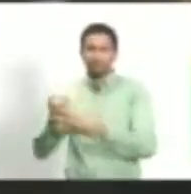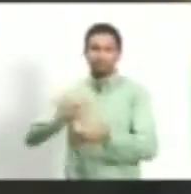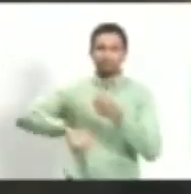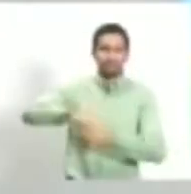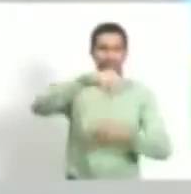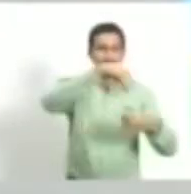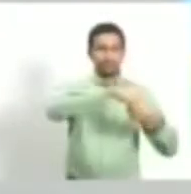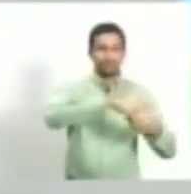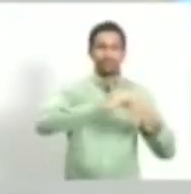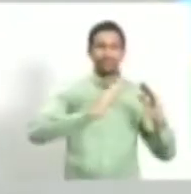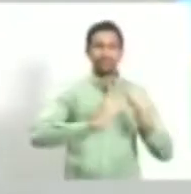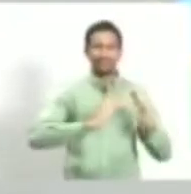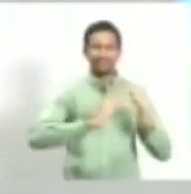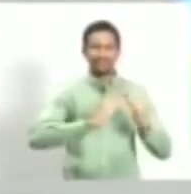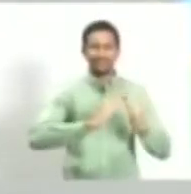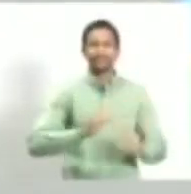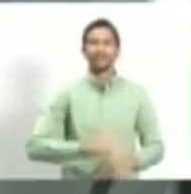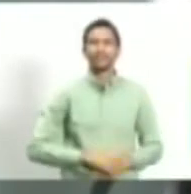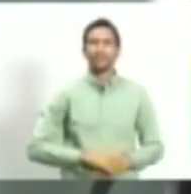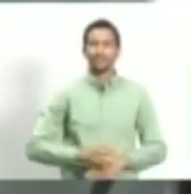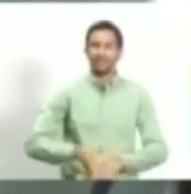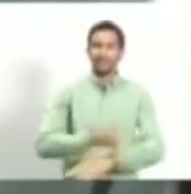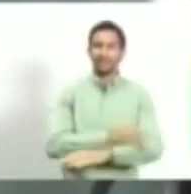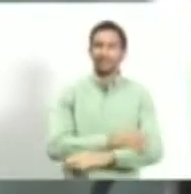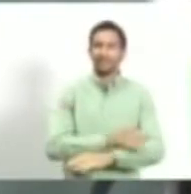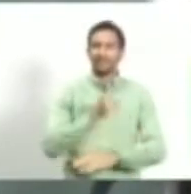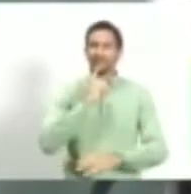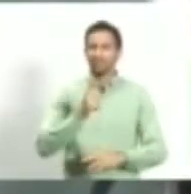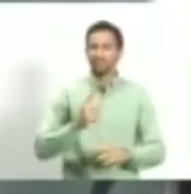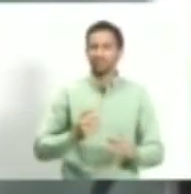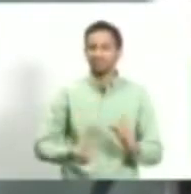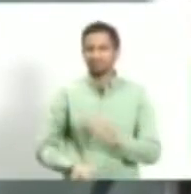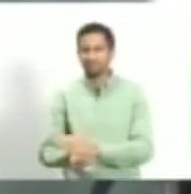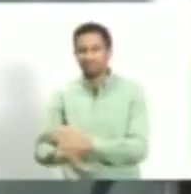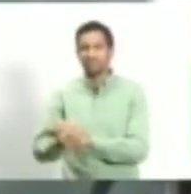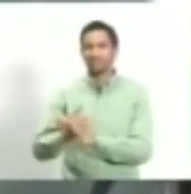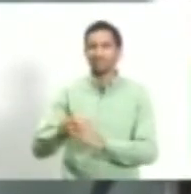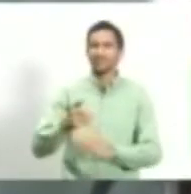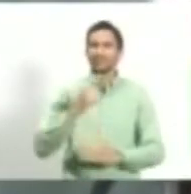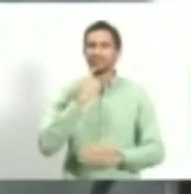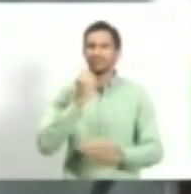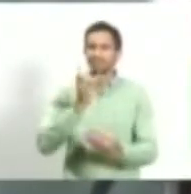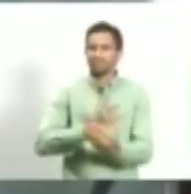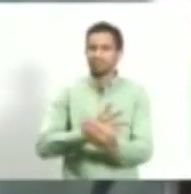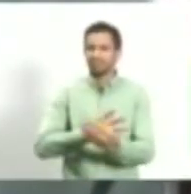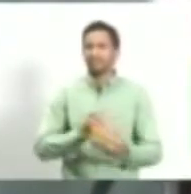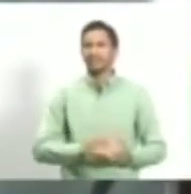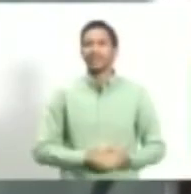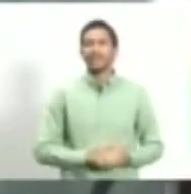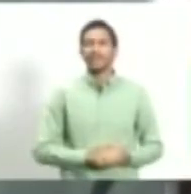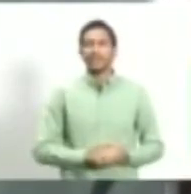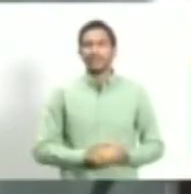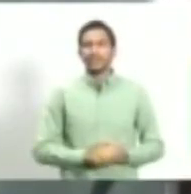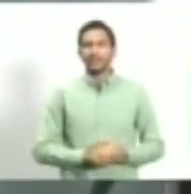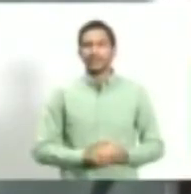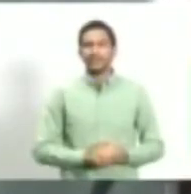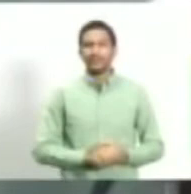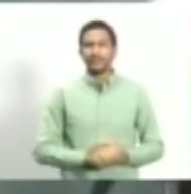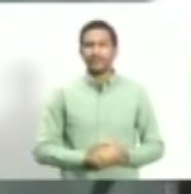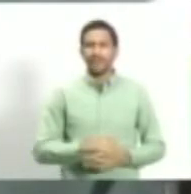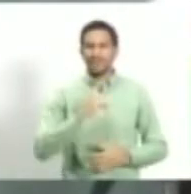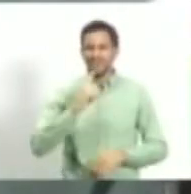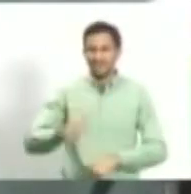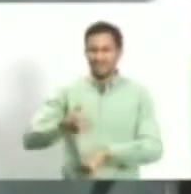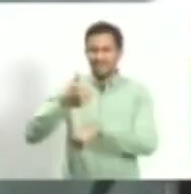salud en Córdoba en el escándalo del cartel de la hemofilia. Es inaceptable que quien aparece en ese momento como el presunto jefe del cartel